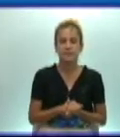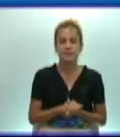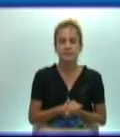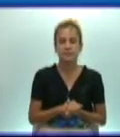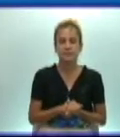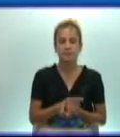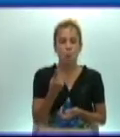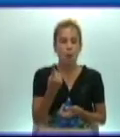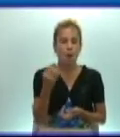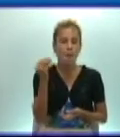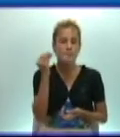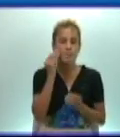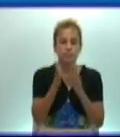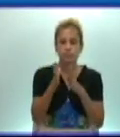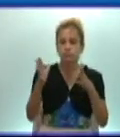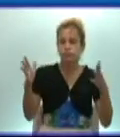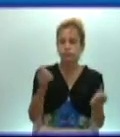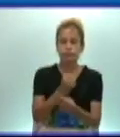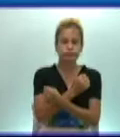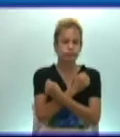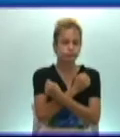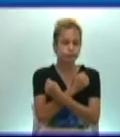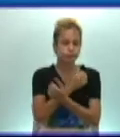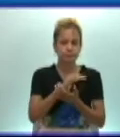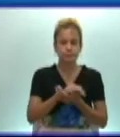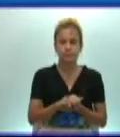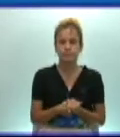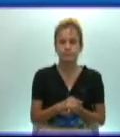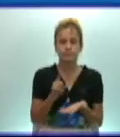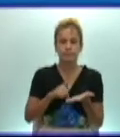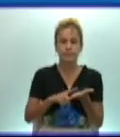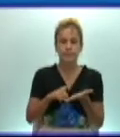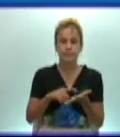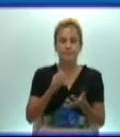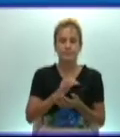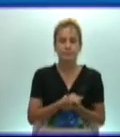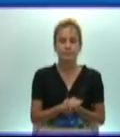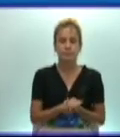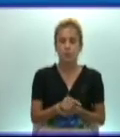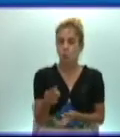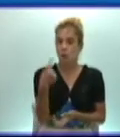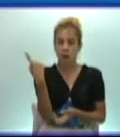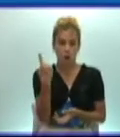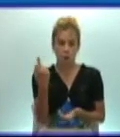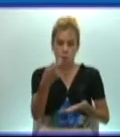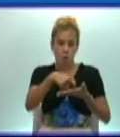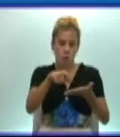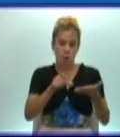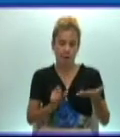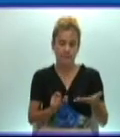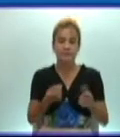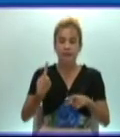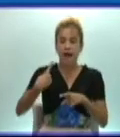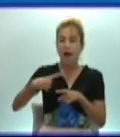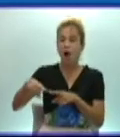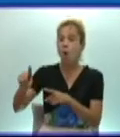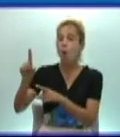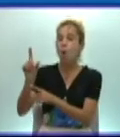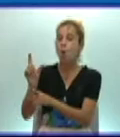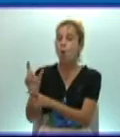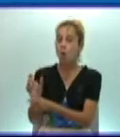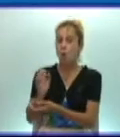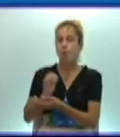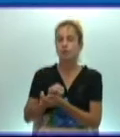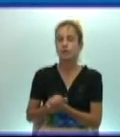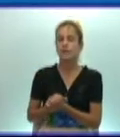un beso grandote y un abrazo, papá. Pero no es el único tipo de carta que existe. También existen